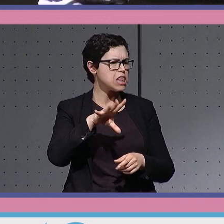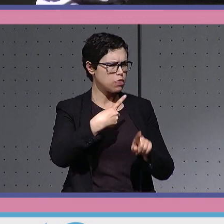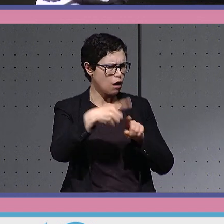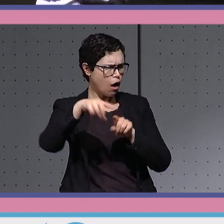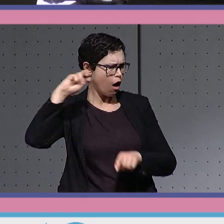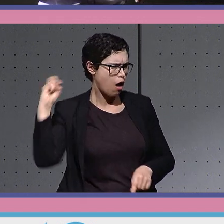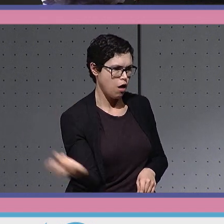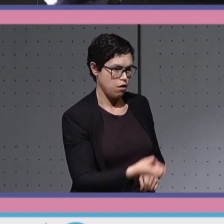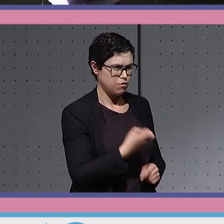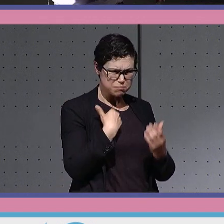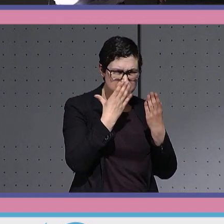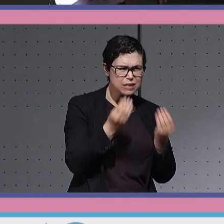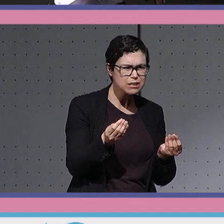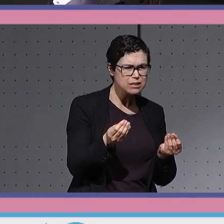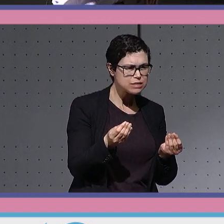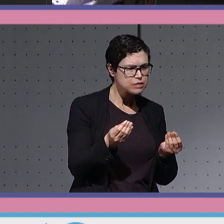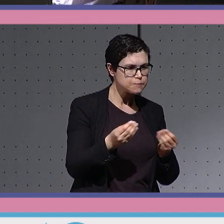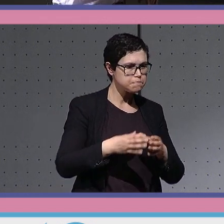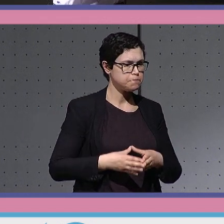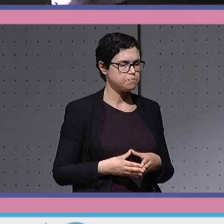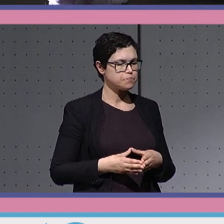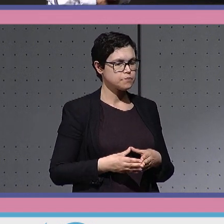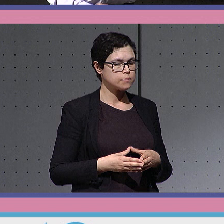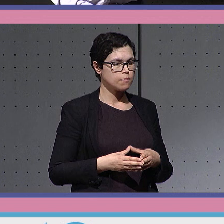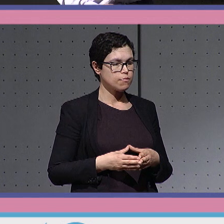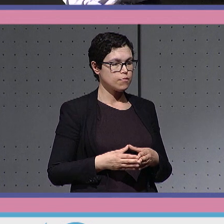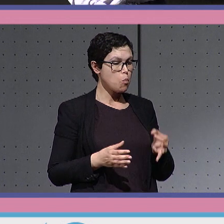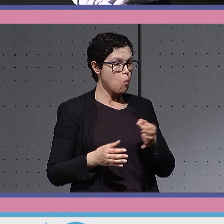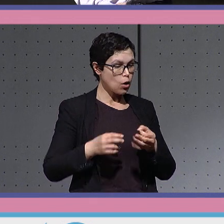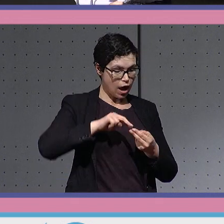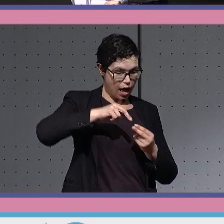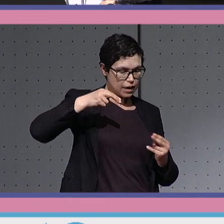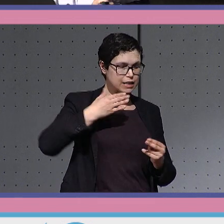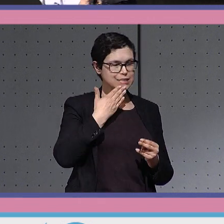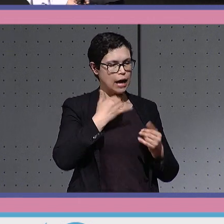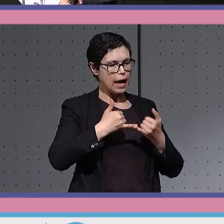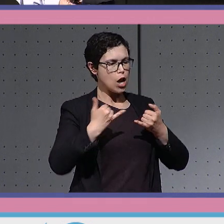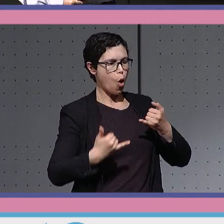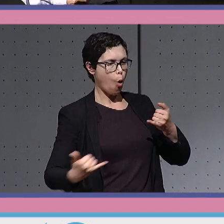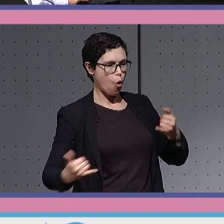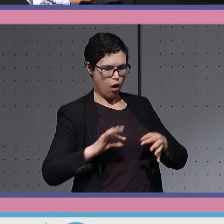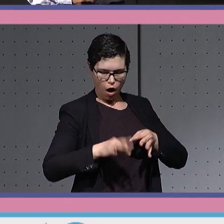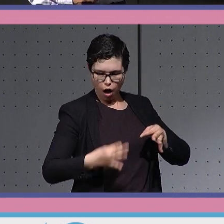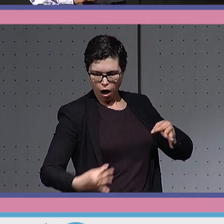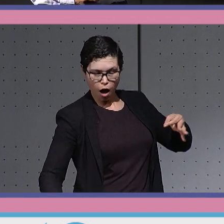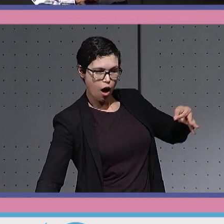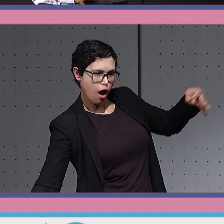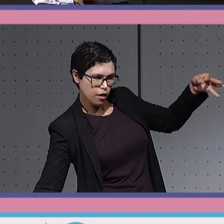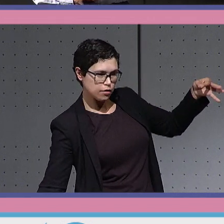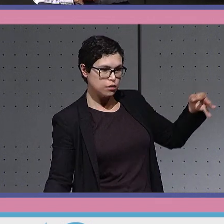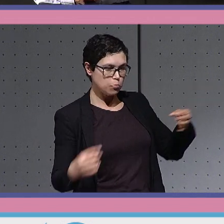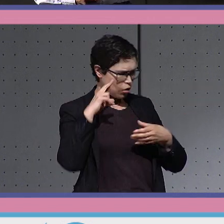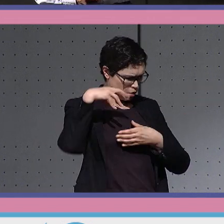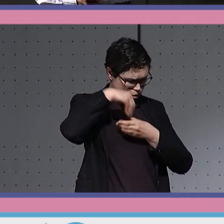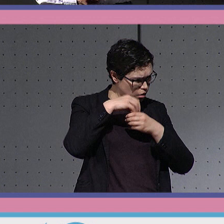se entiende. La molécula de ADN es como un hilo muy largo. El ADN de una célula nuestra, aunque las células sean microscópicas,